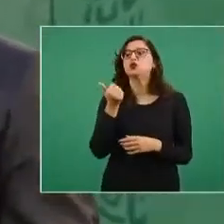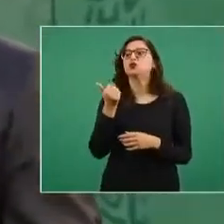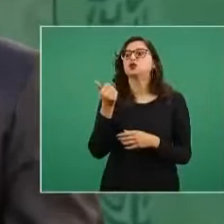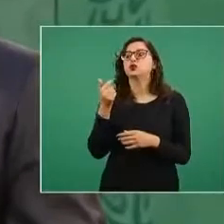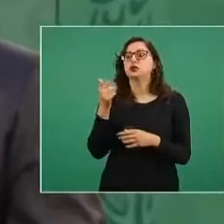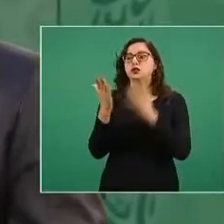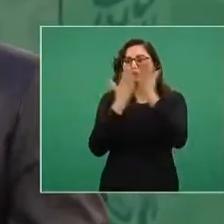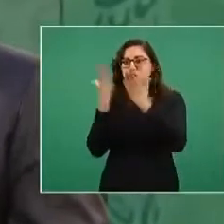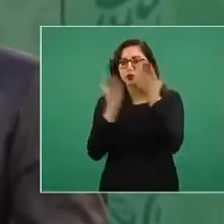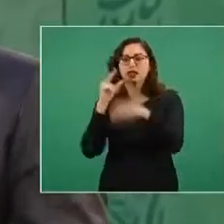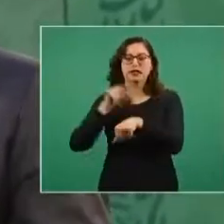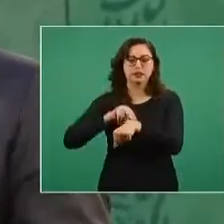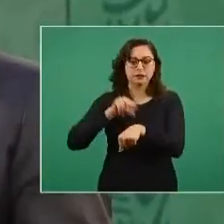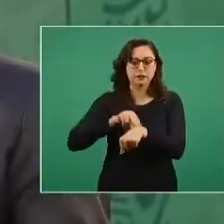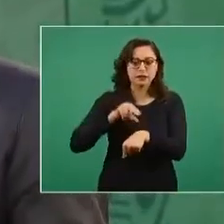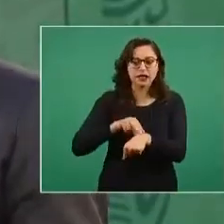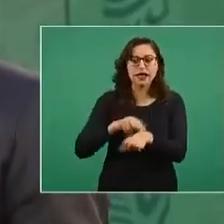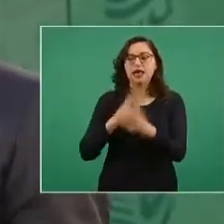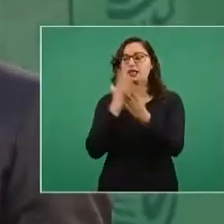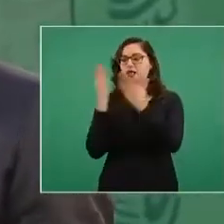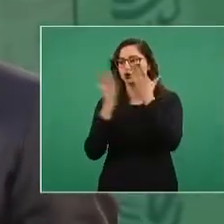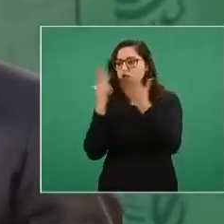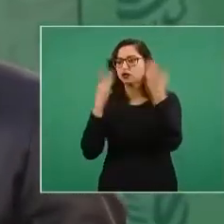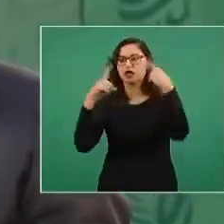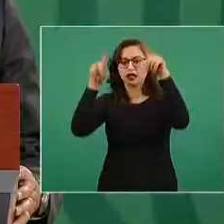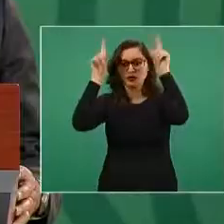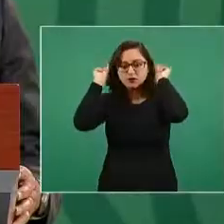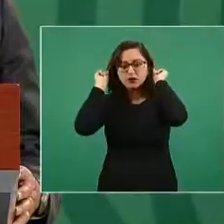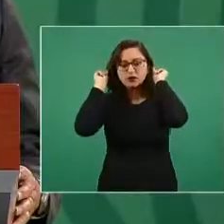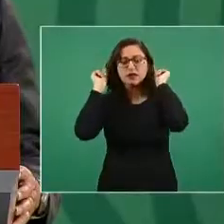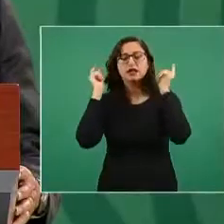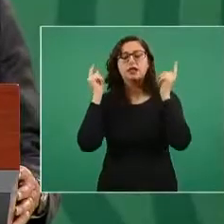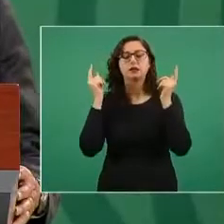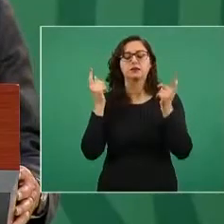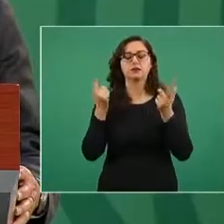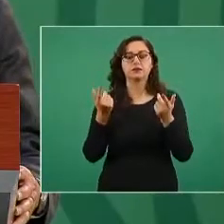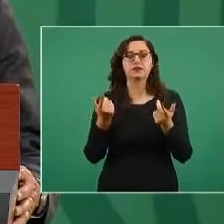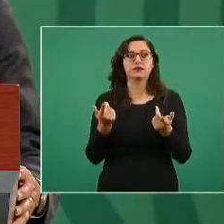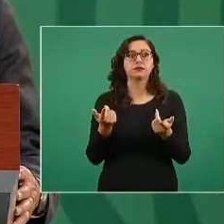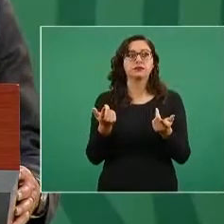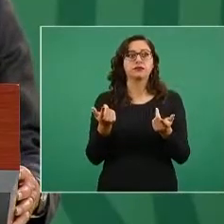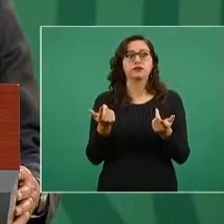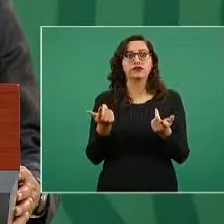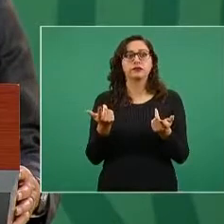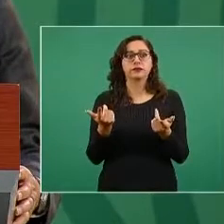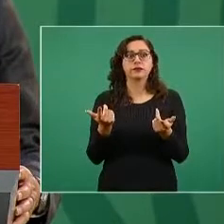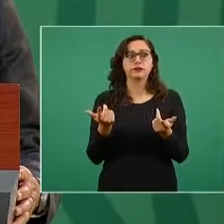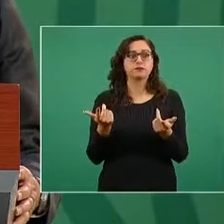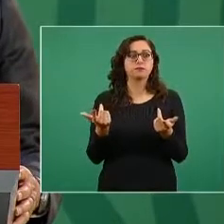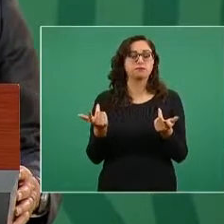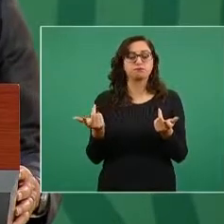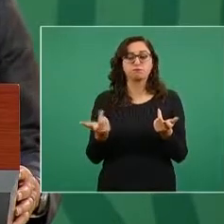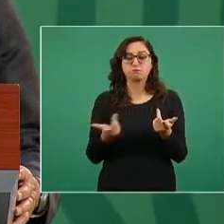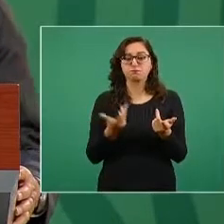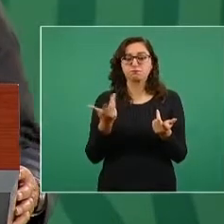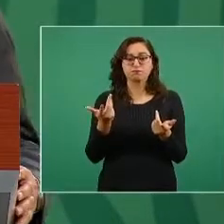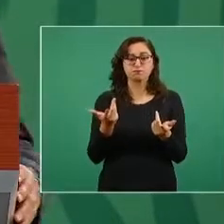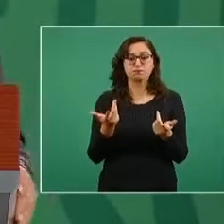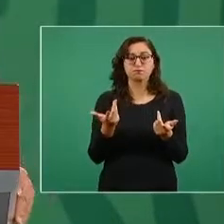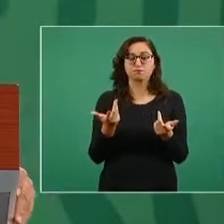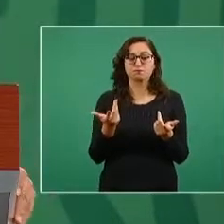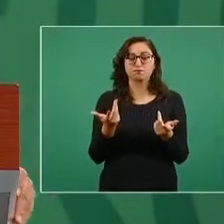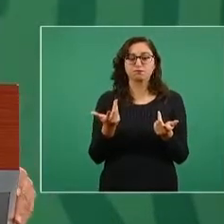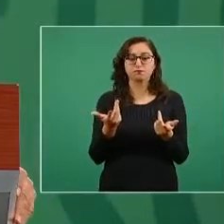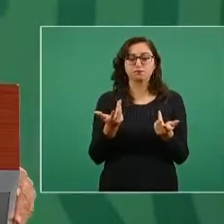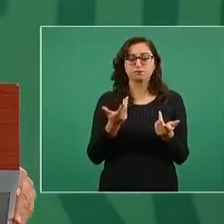que el primer día de las brigadas de vacunación para toda la República ha cumplido el 94% con las metas de llegada a los hospitales con